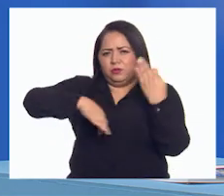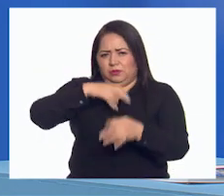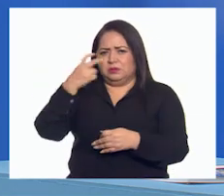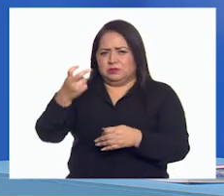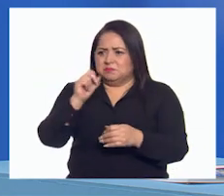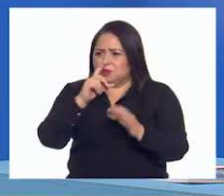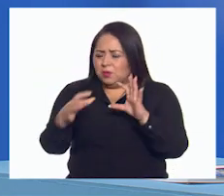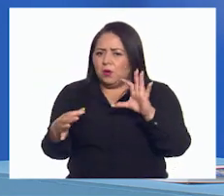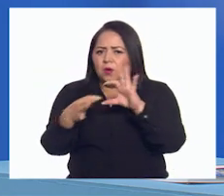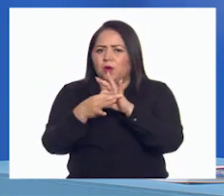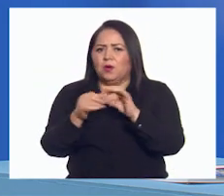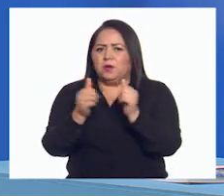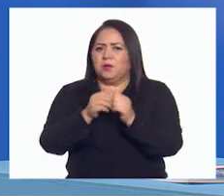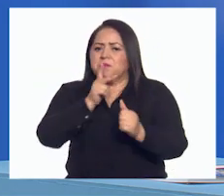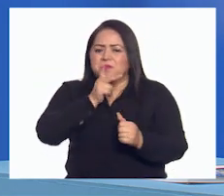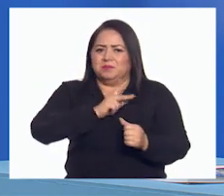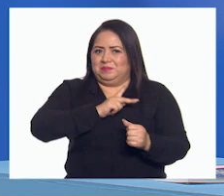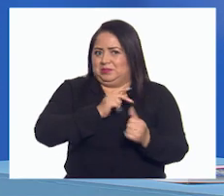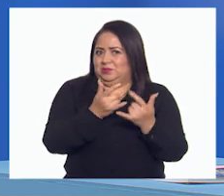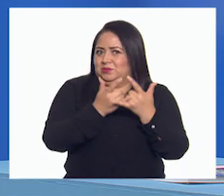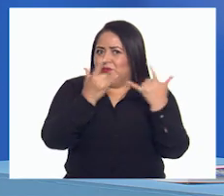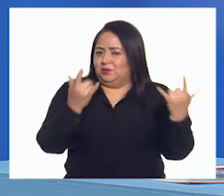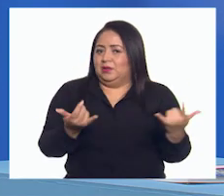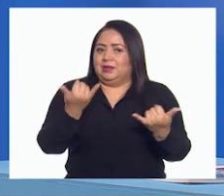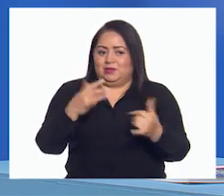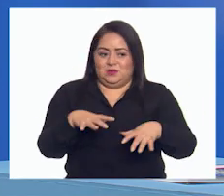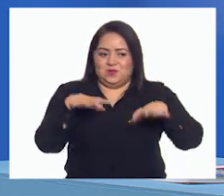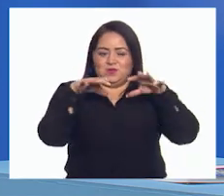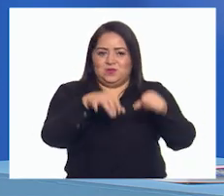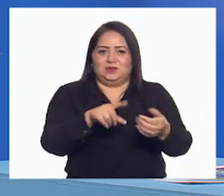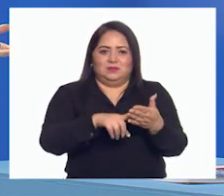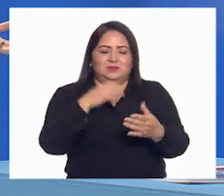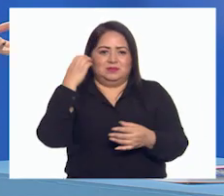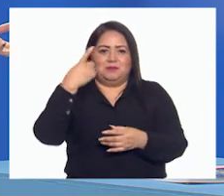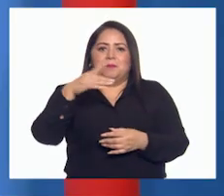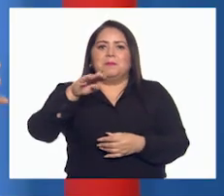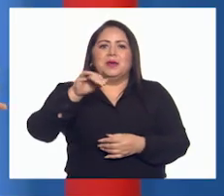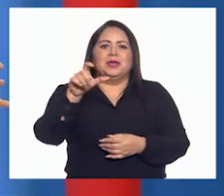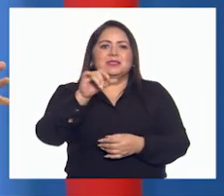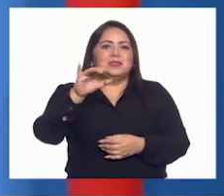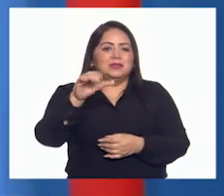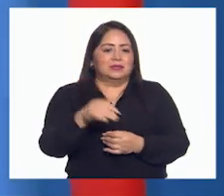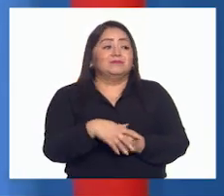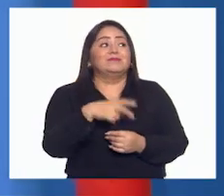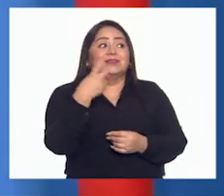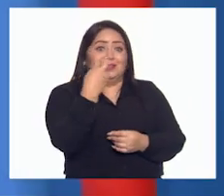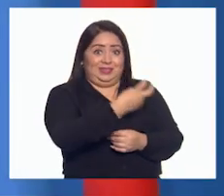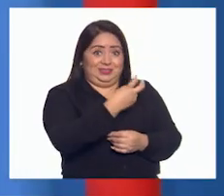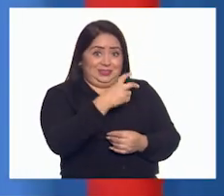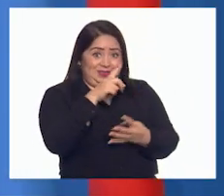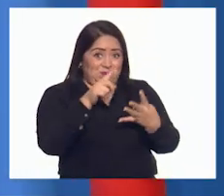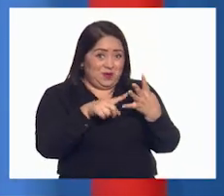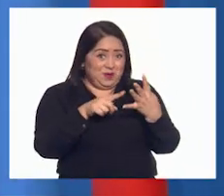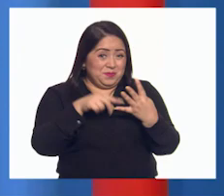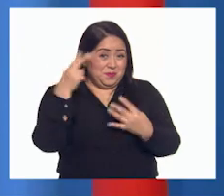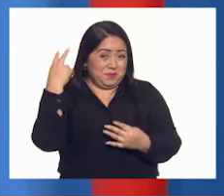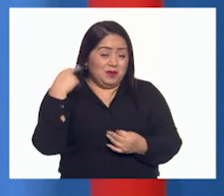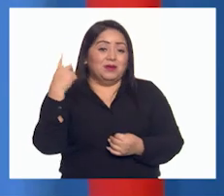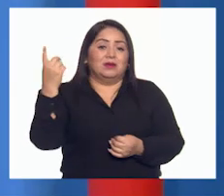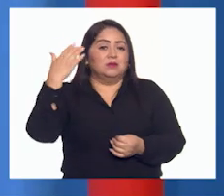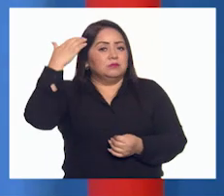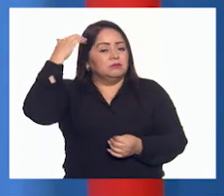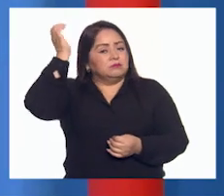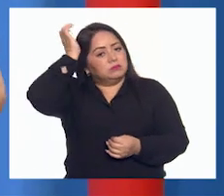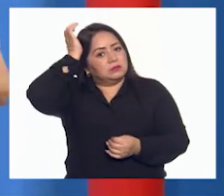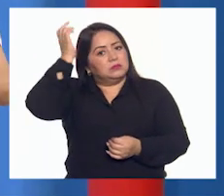están ligados con nuestra propia historia y la conquista del Imperio Mexica. Así es, Jenny. Con este cuarto viaje, Colón culminaba